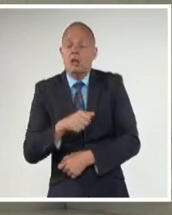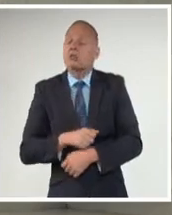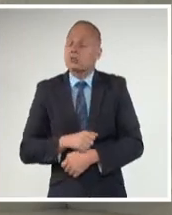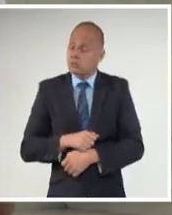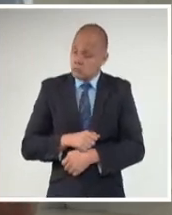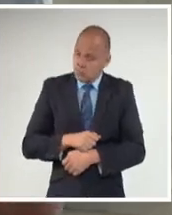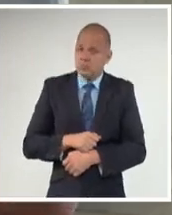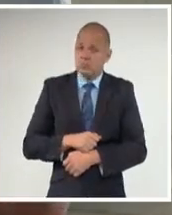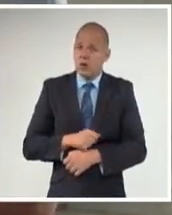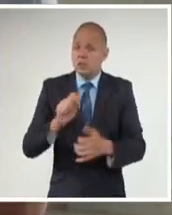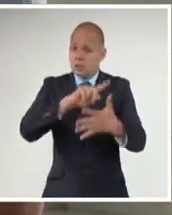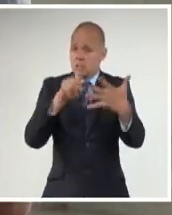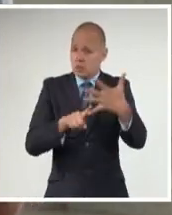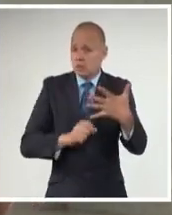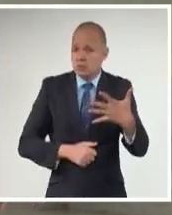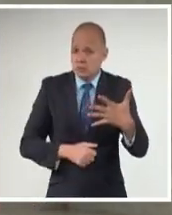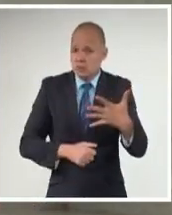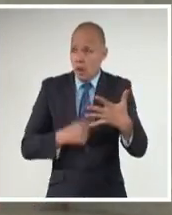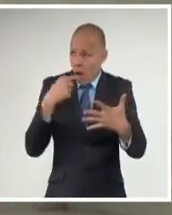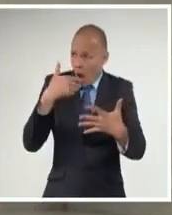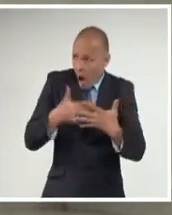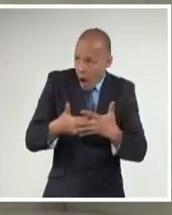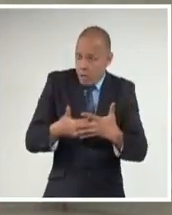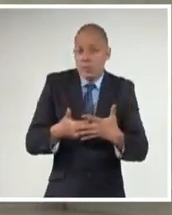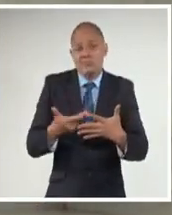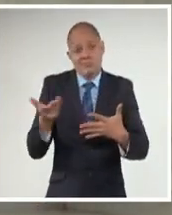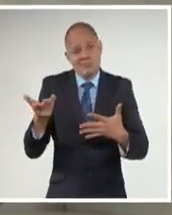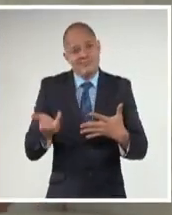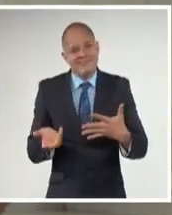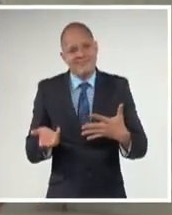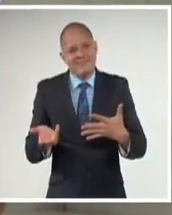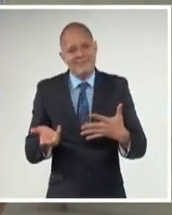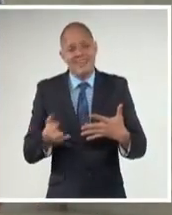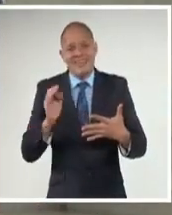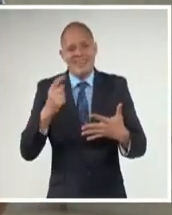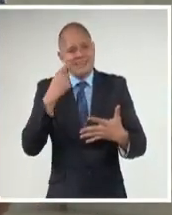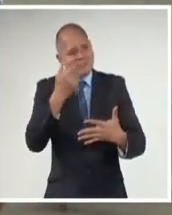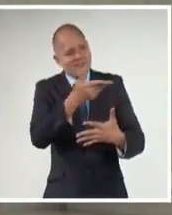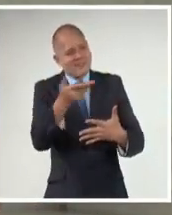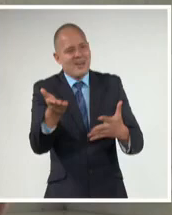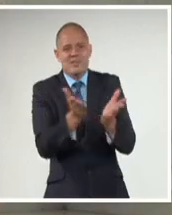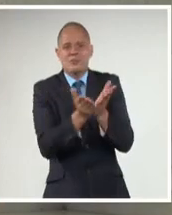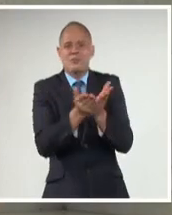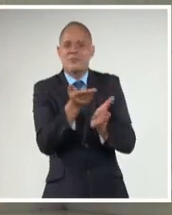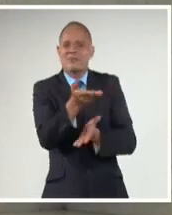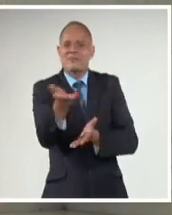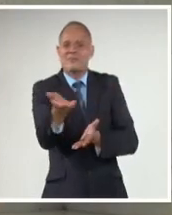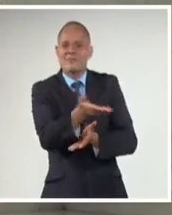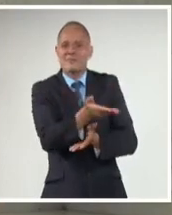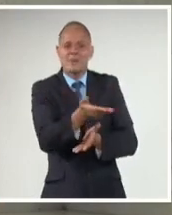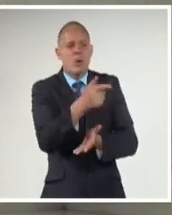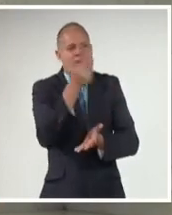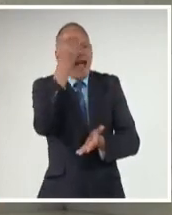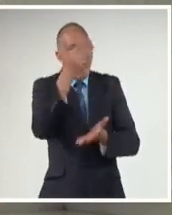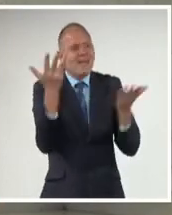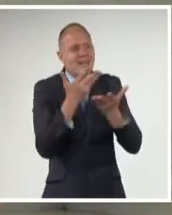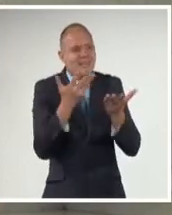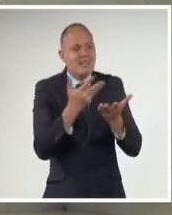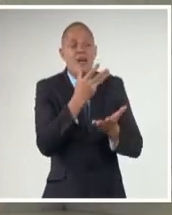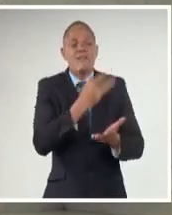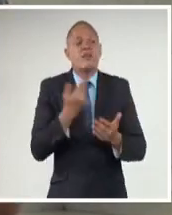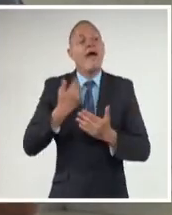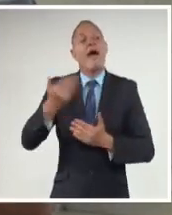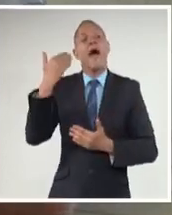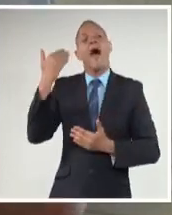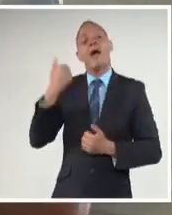las tres cosas. Ustedes son estudiantes, por lo tanto, son productos, son esencias de esa política